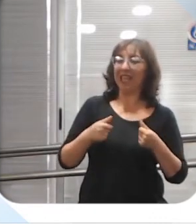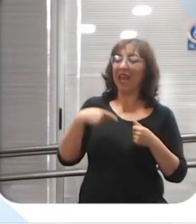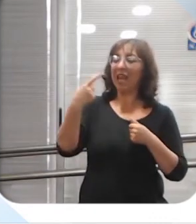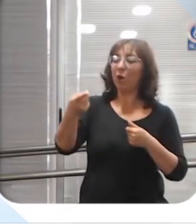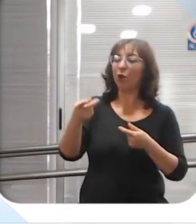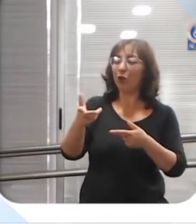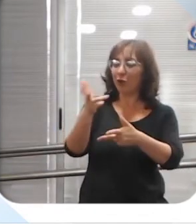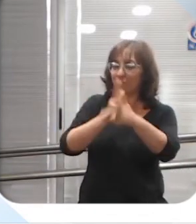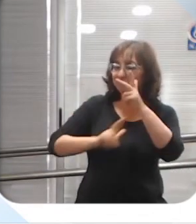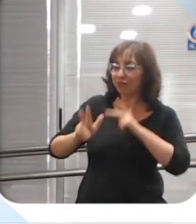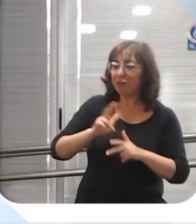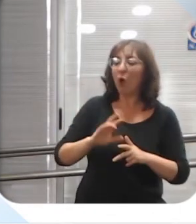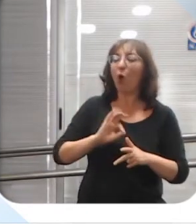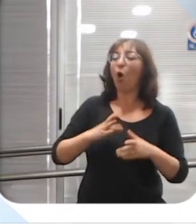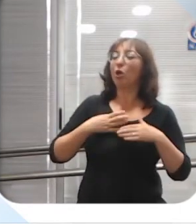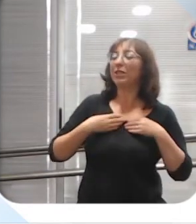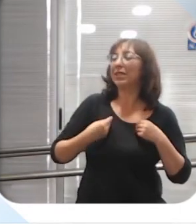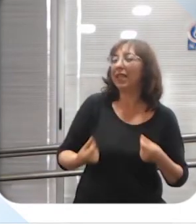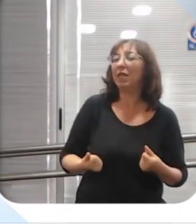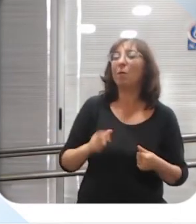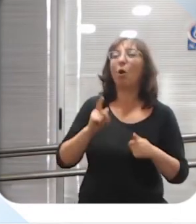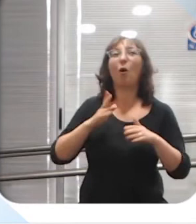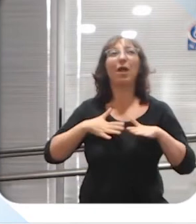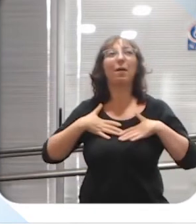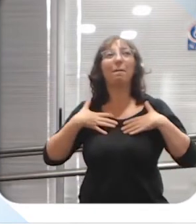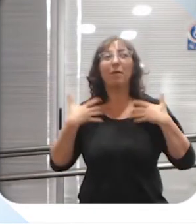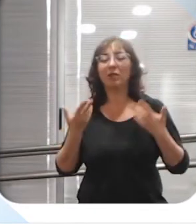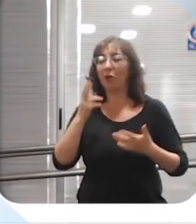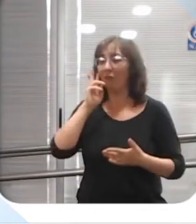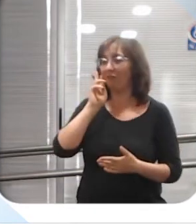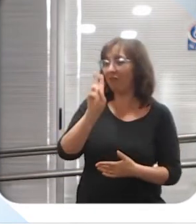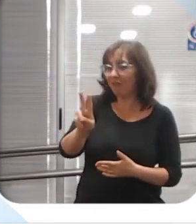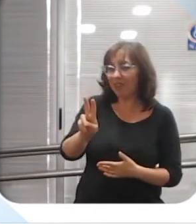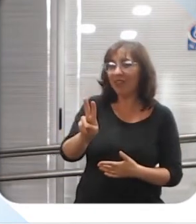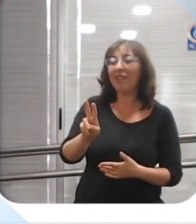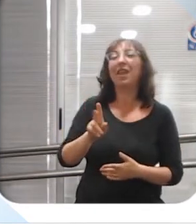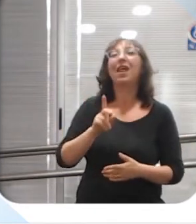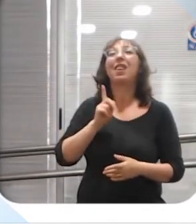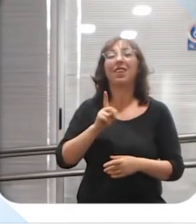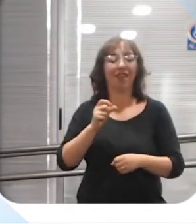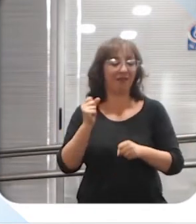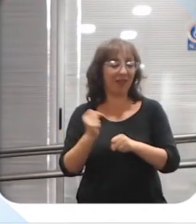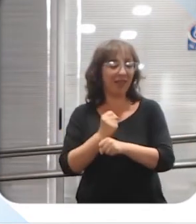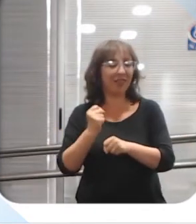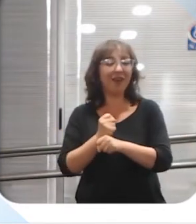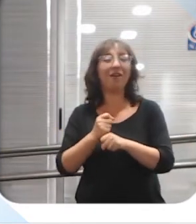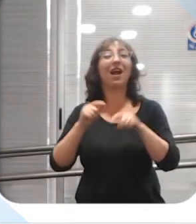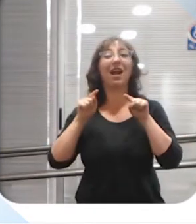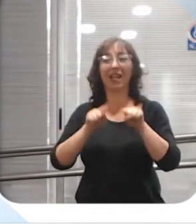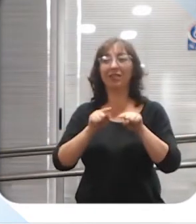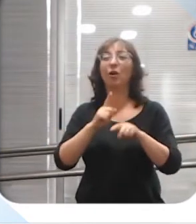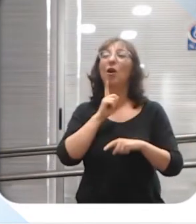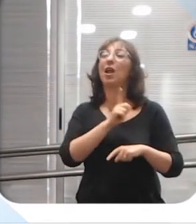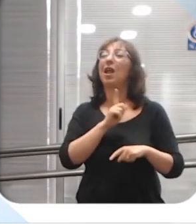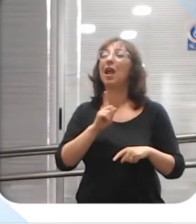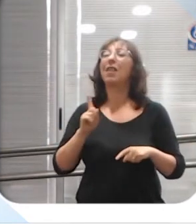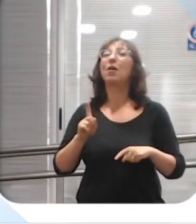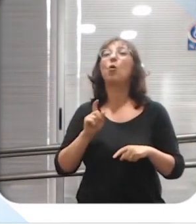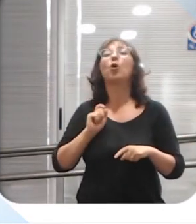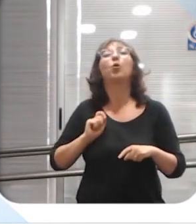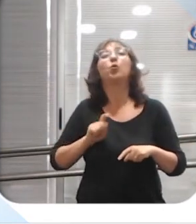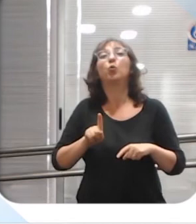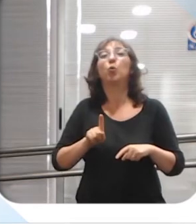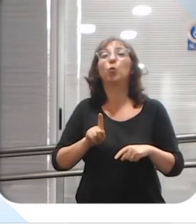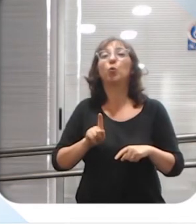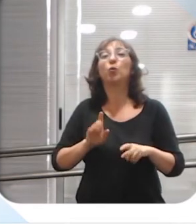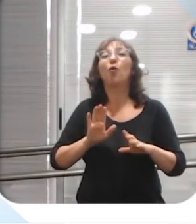otro nos transmite o del sentimiento y la emoción que vemos en el otro? Hay que poder trabajar en eso, cada uno con nuestros propios